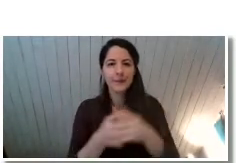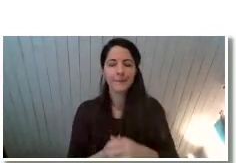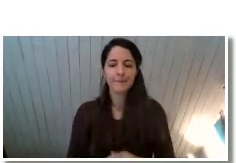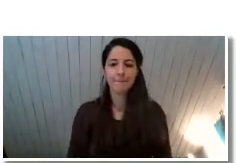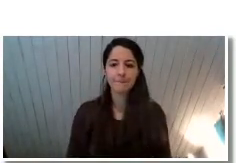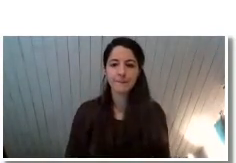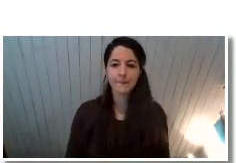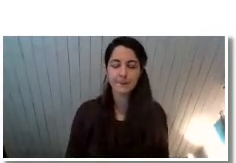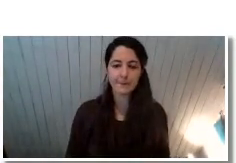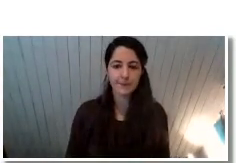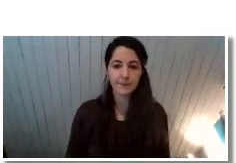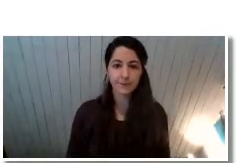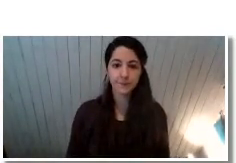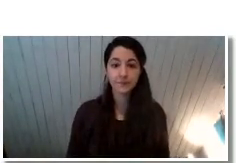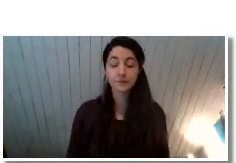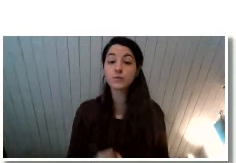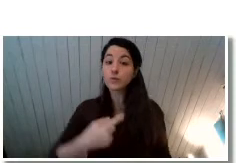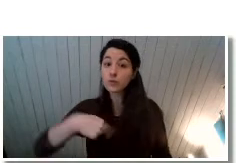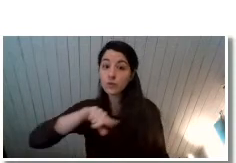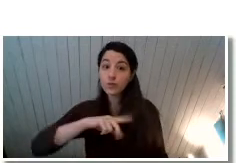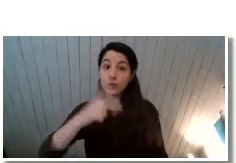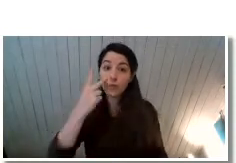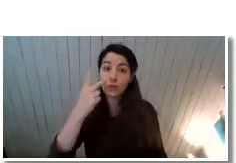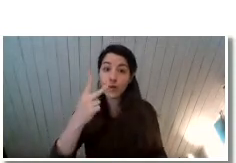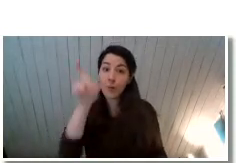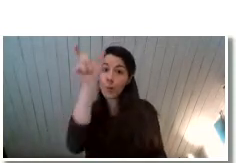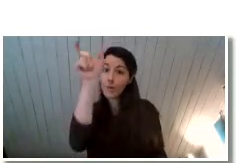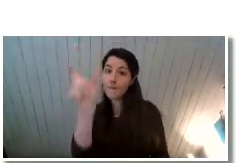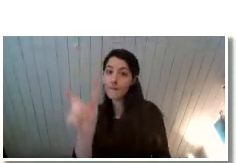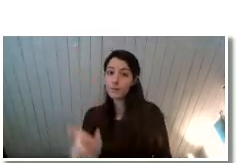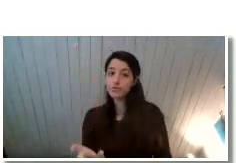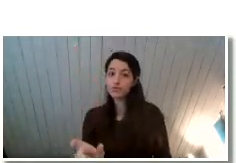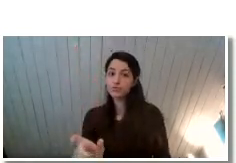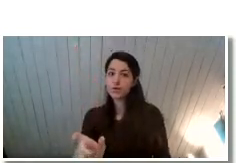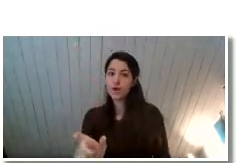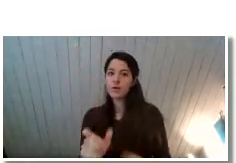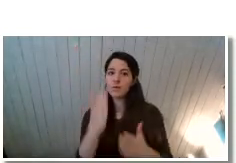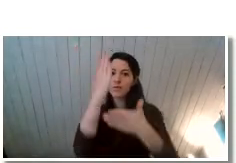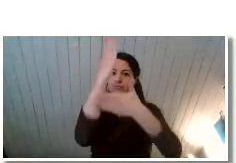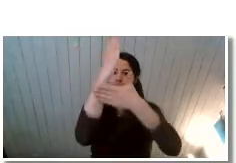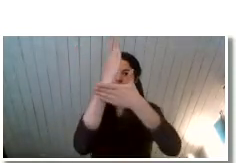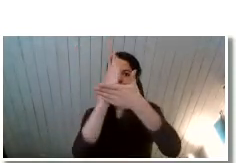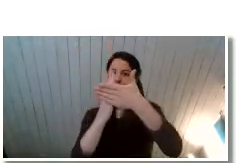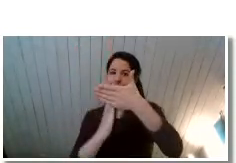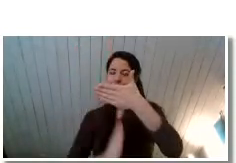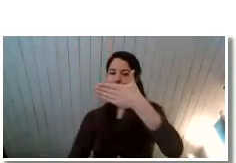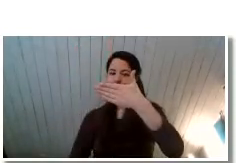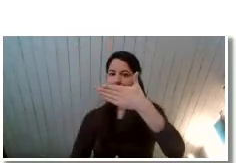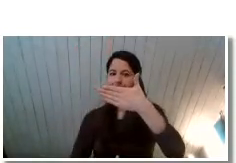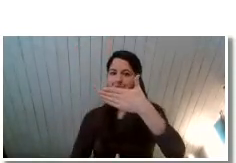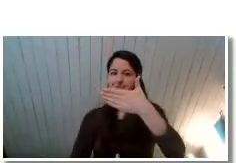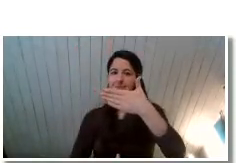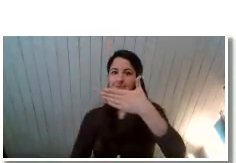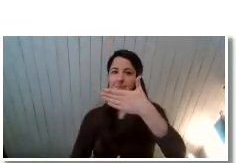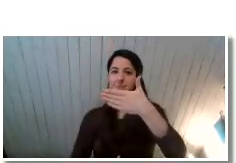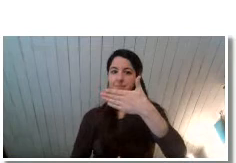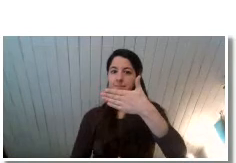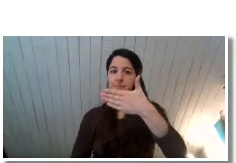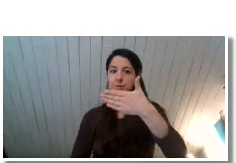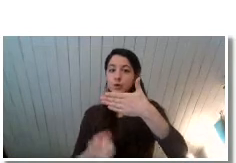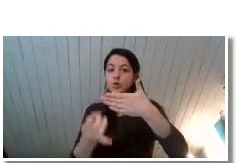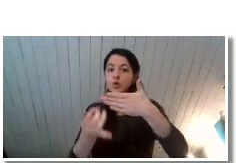Si nosotros vemos a la persona como partida a la mitad, ¿verdad? Partida a la mitad, solamente estamos viendo